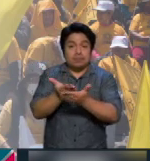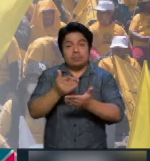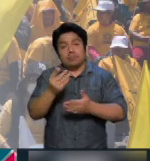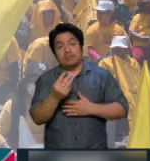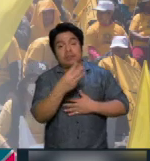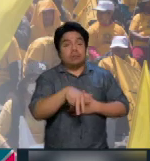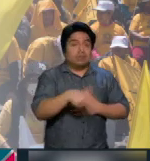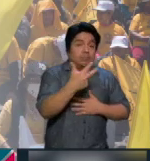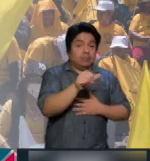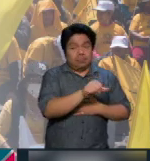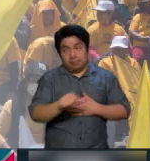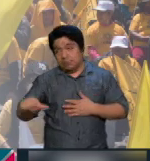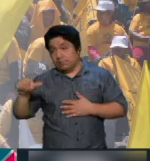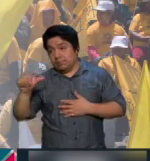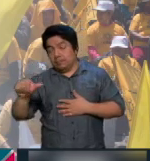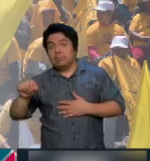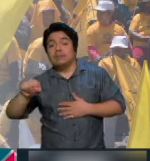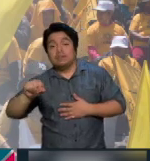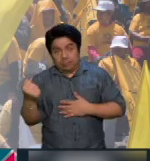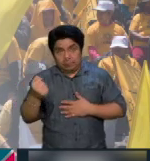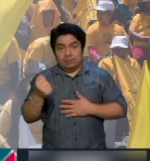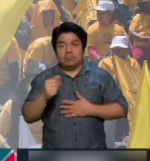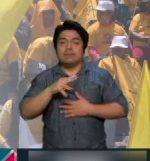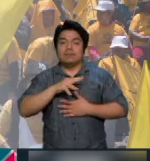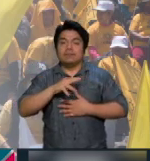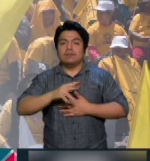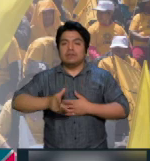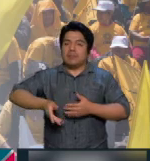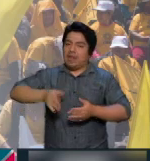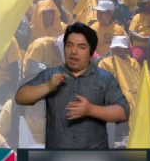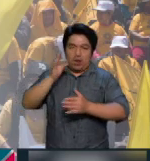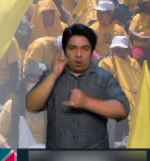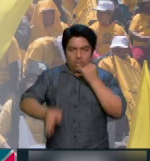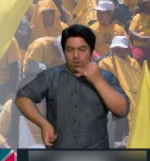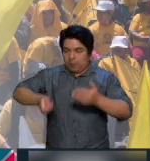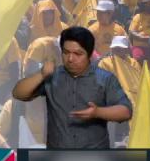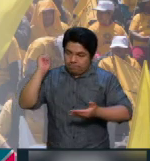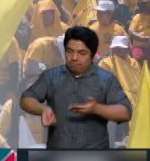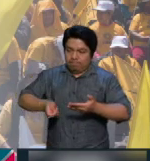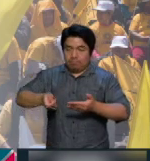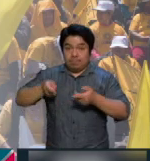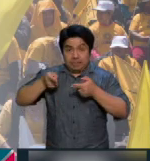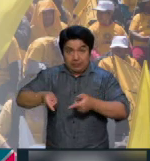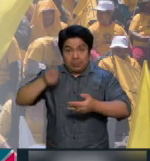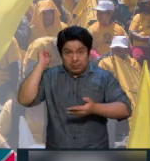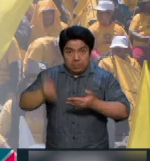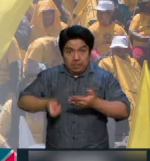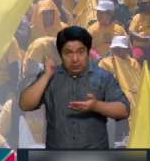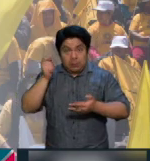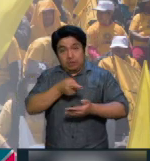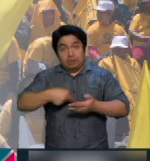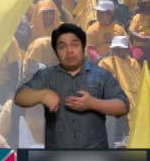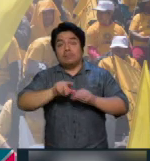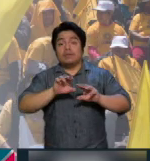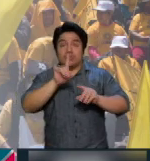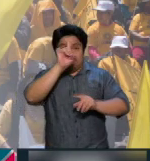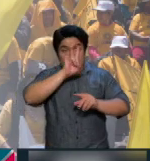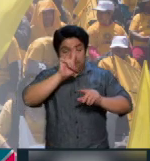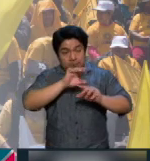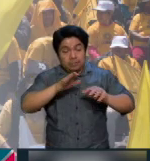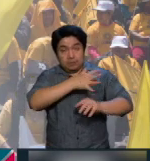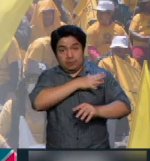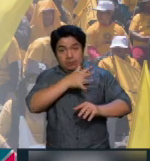el 13 y 16 de septiembre se cuente con el dictamen final. Este dictamen deberá ser aprobado por el Consejo General del